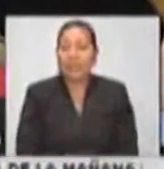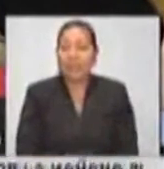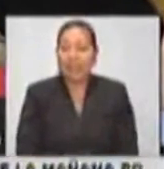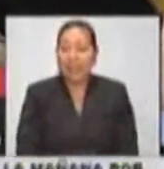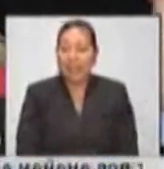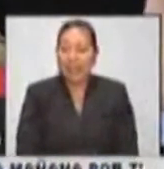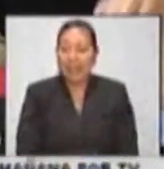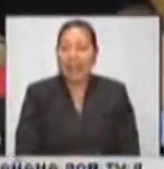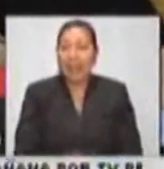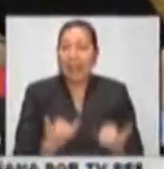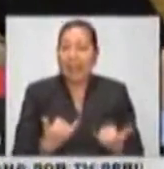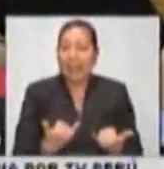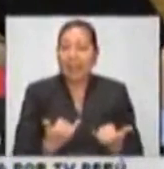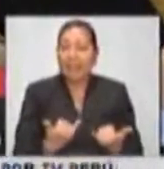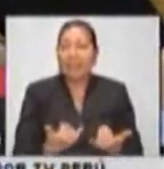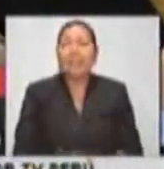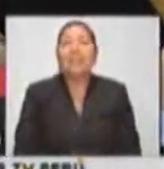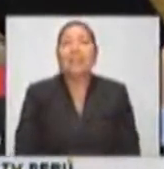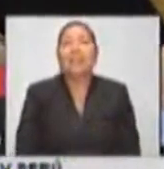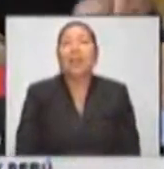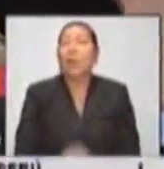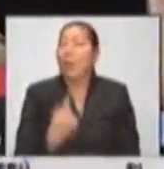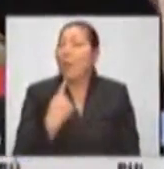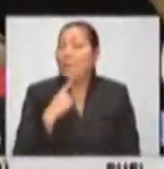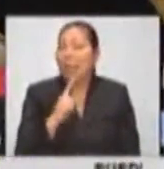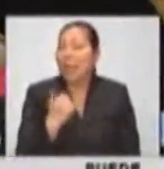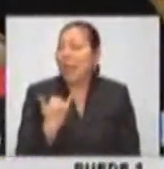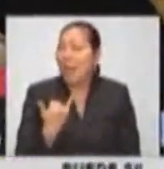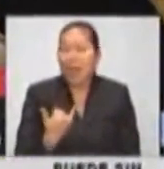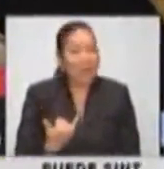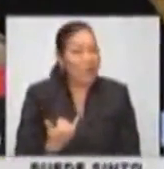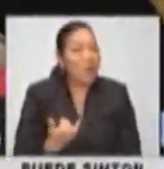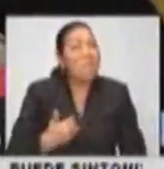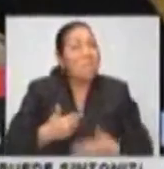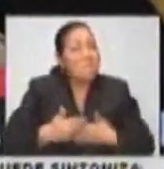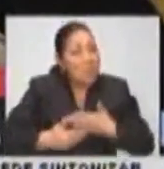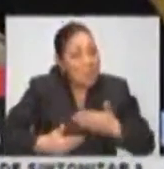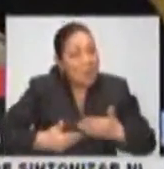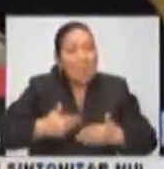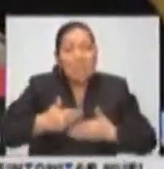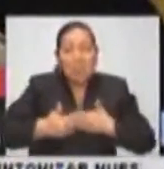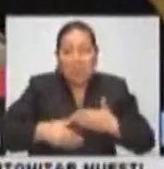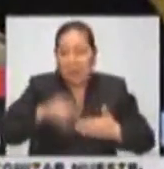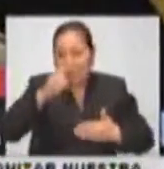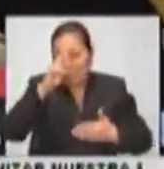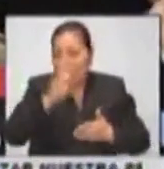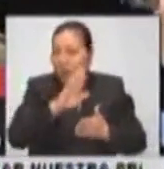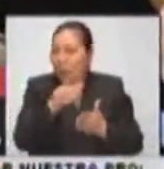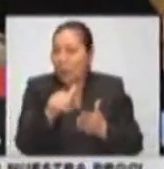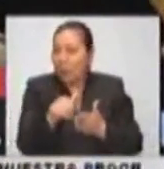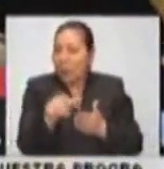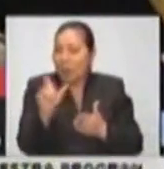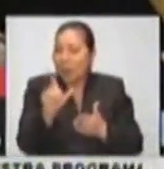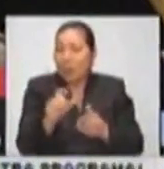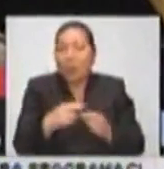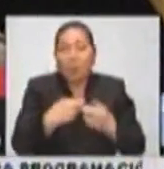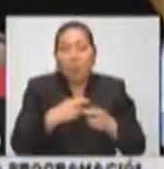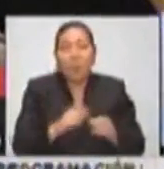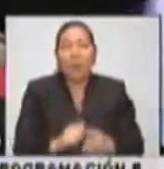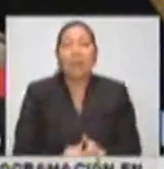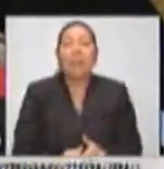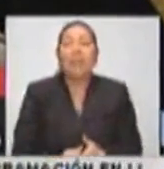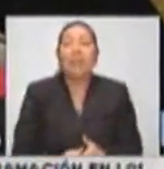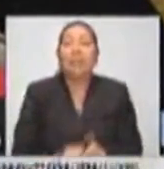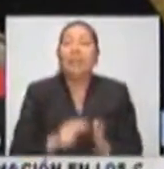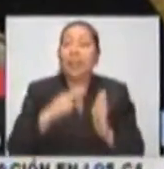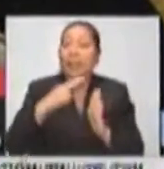o no a este acervo. No es para ahora, pero digamos poco a poco, Perú y todas sus áreas del sector público, por lo menos